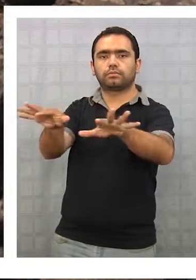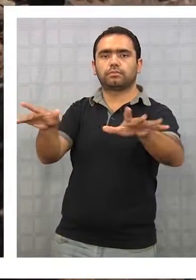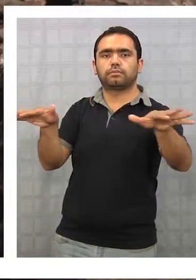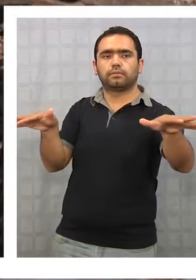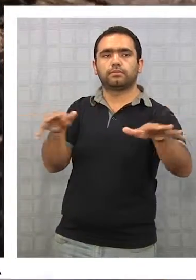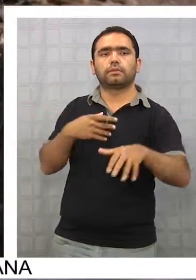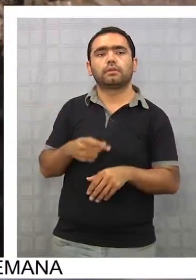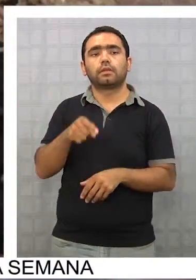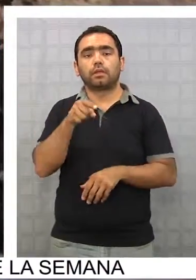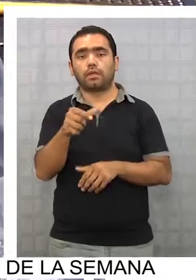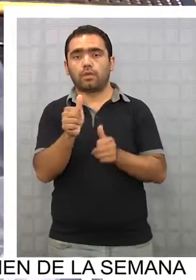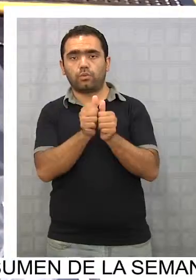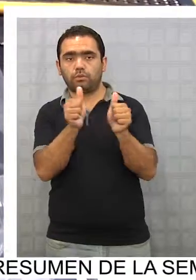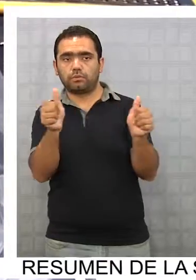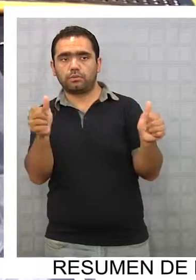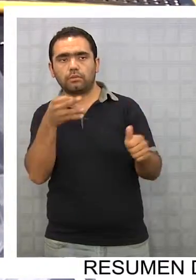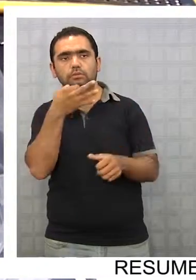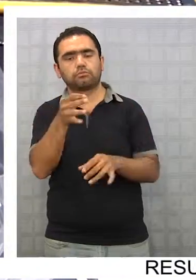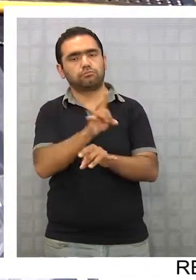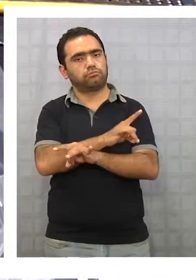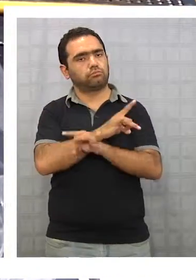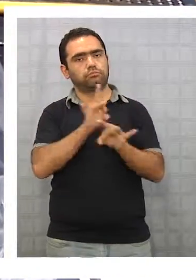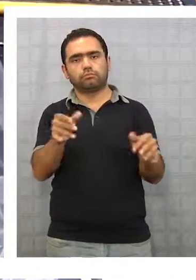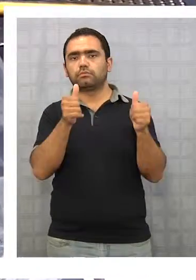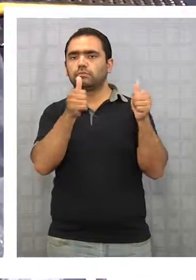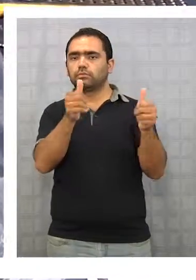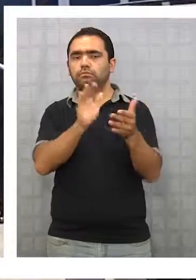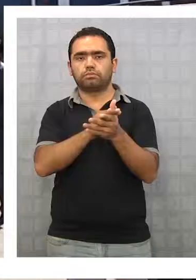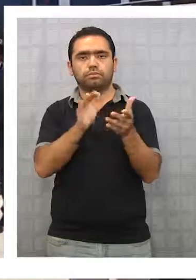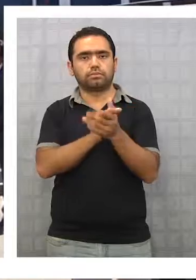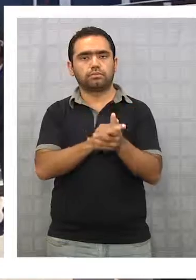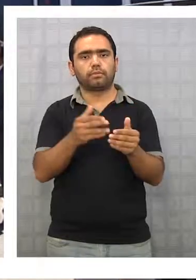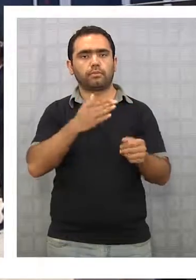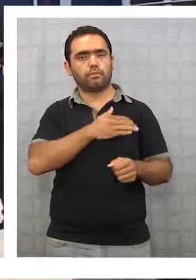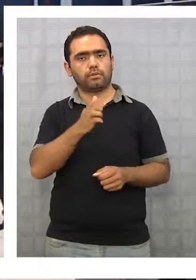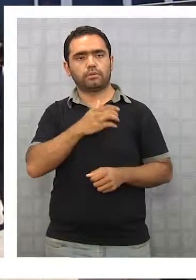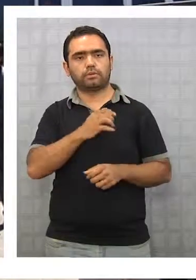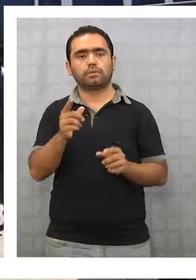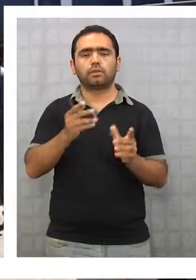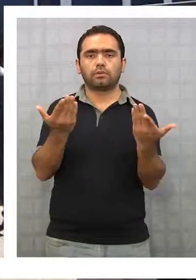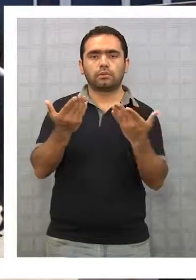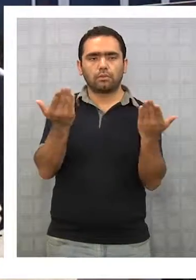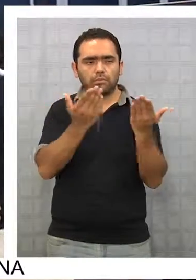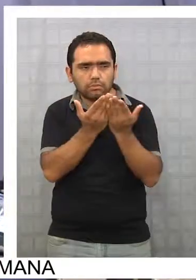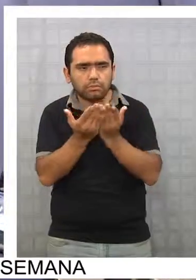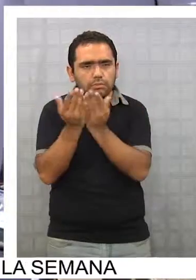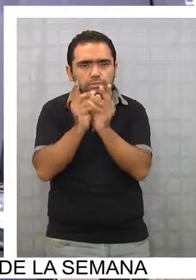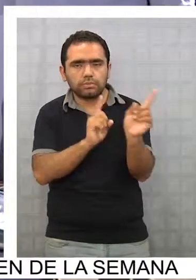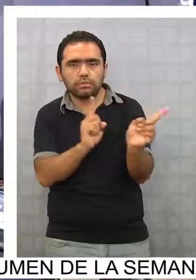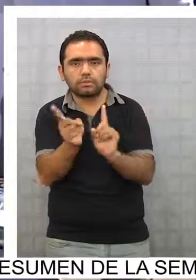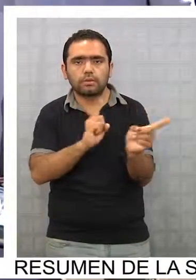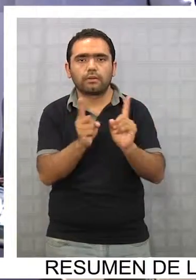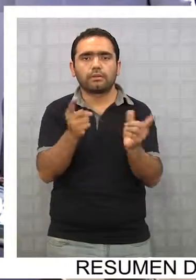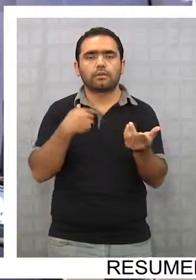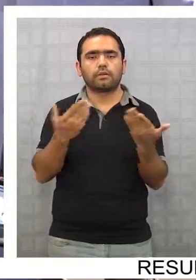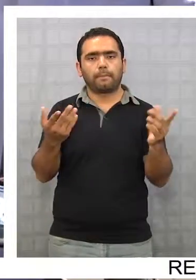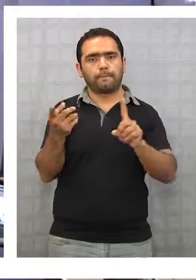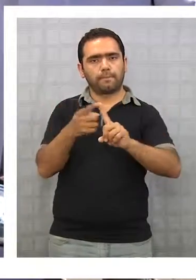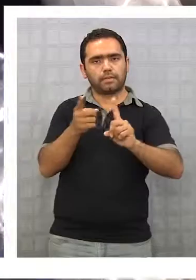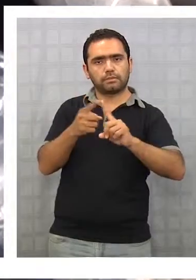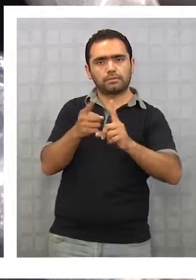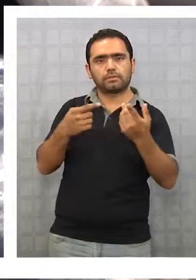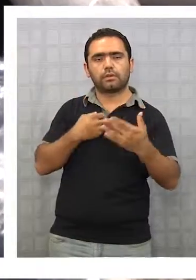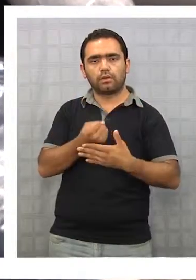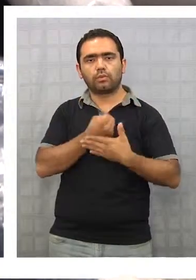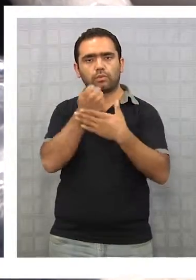Autoridades destacaron la diligencia policial, anunciando que se estudiarán medidas administrativas para regular la participación de beneficiarios